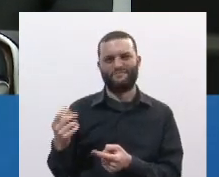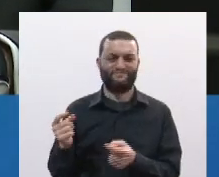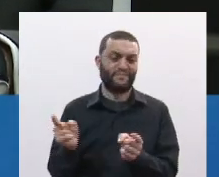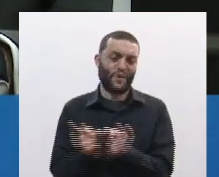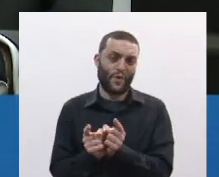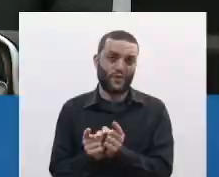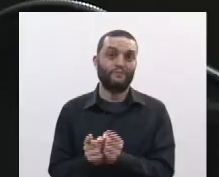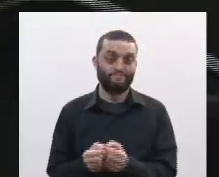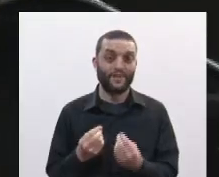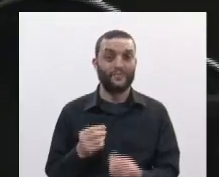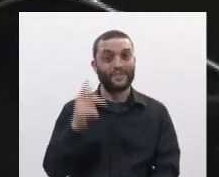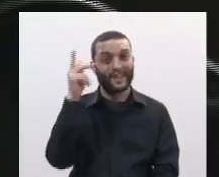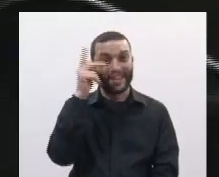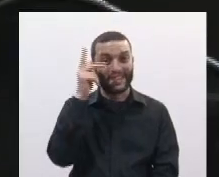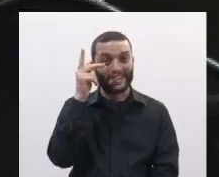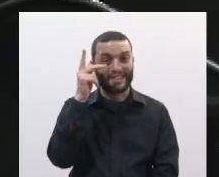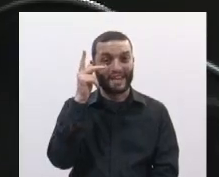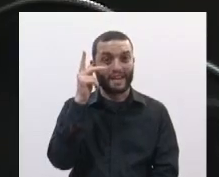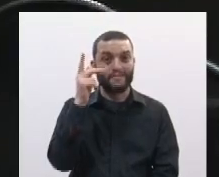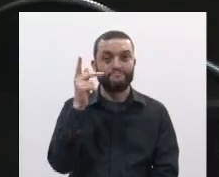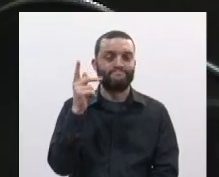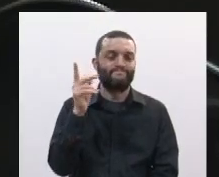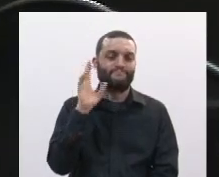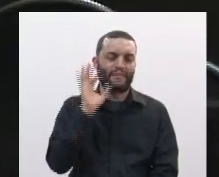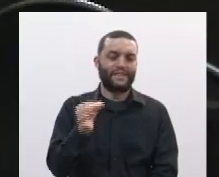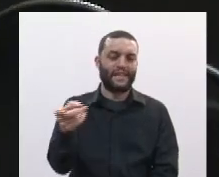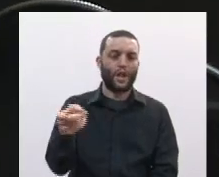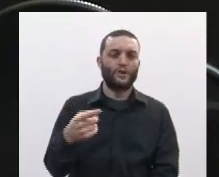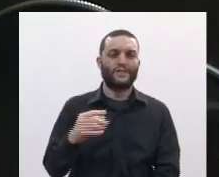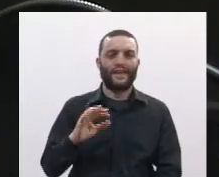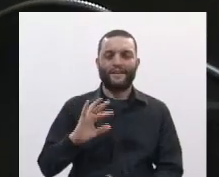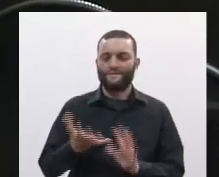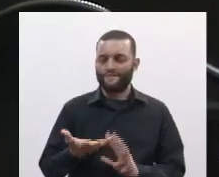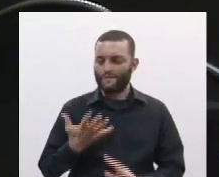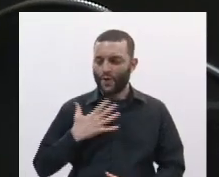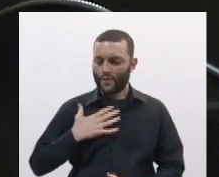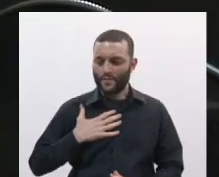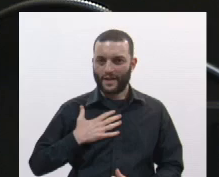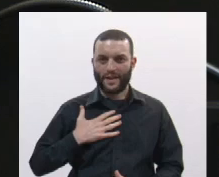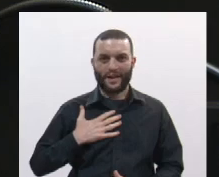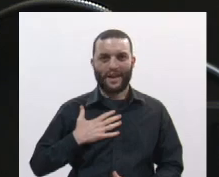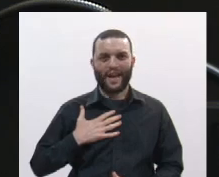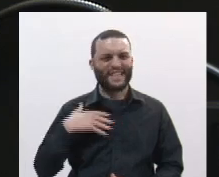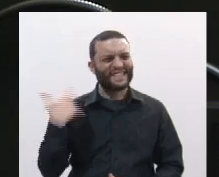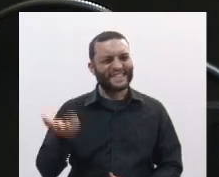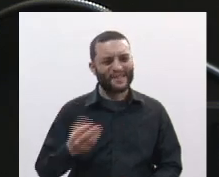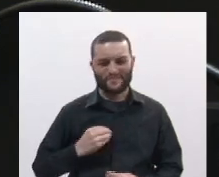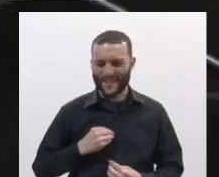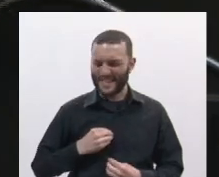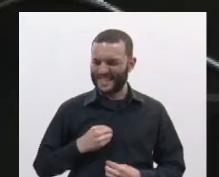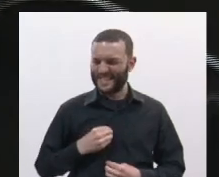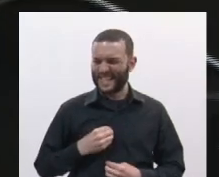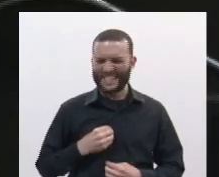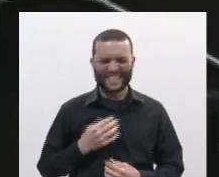se caracterizó precisamente por la gran relación personal, de